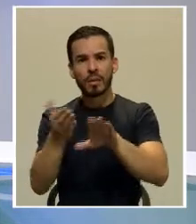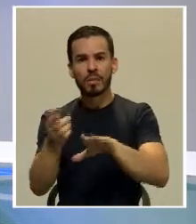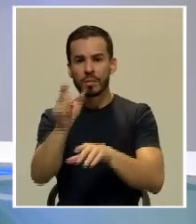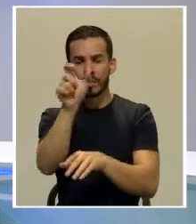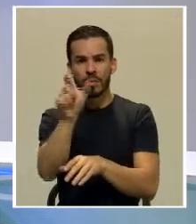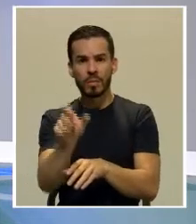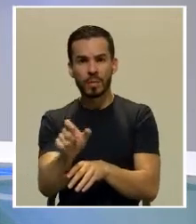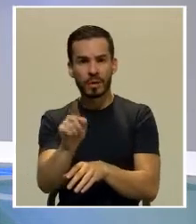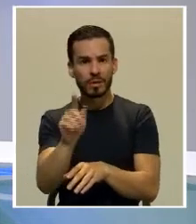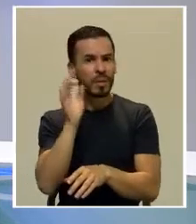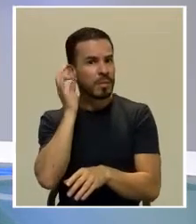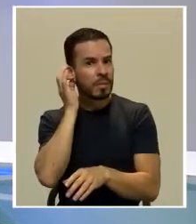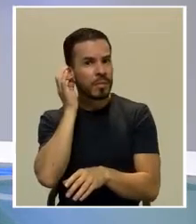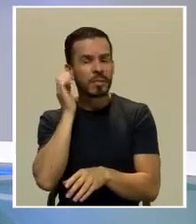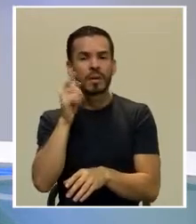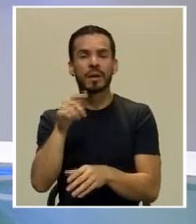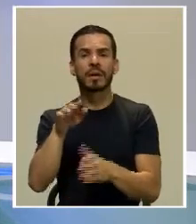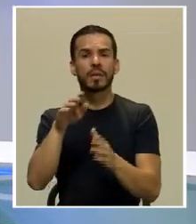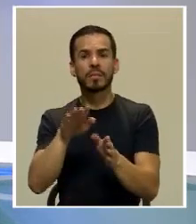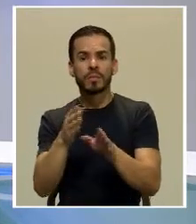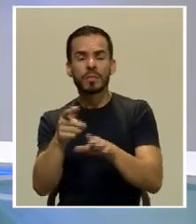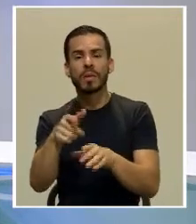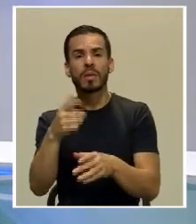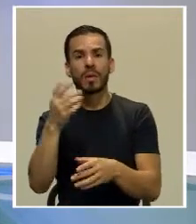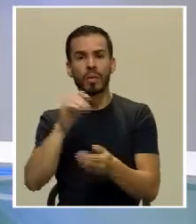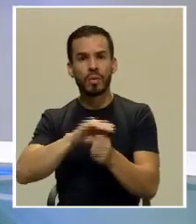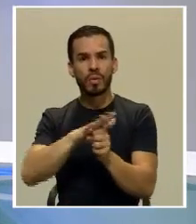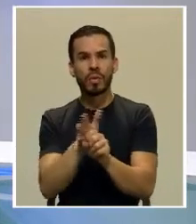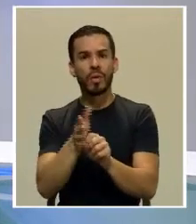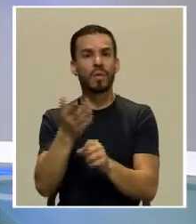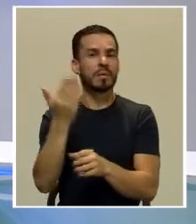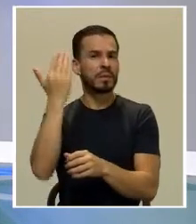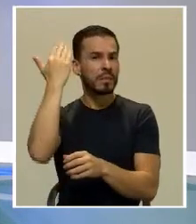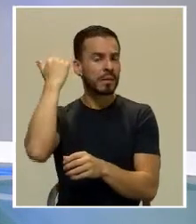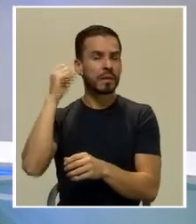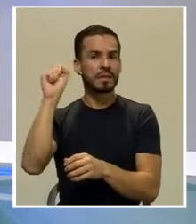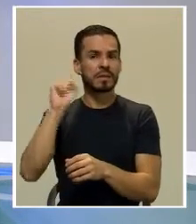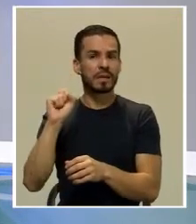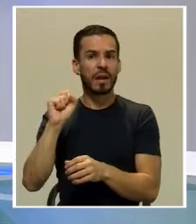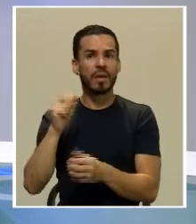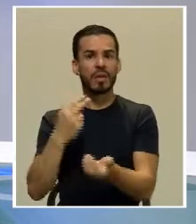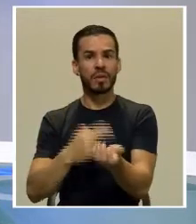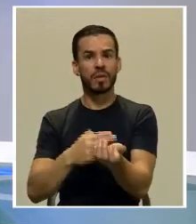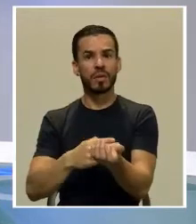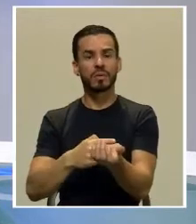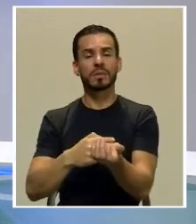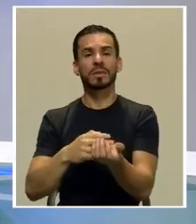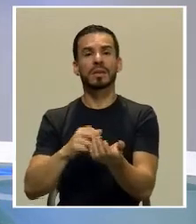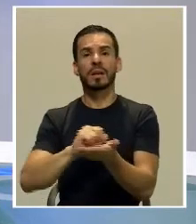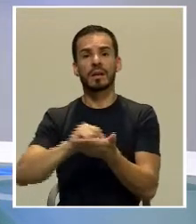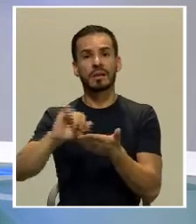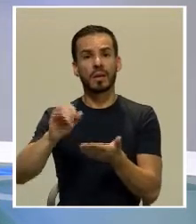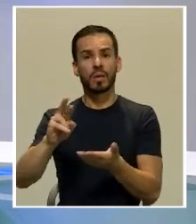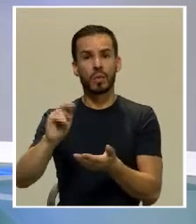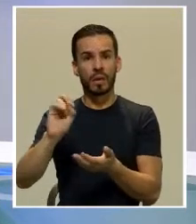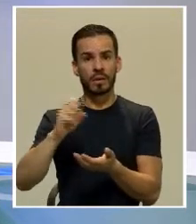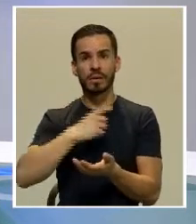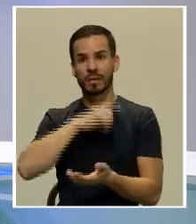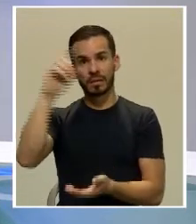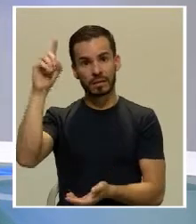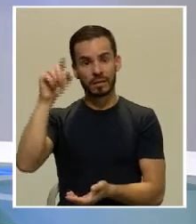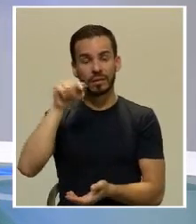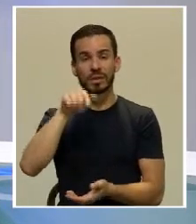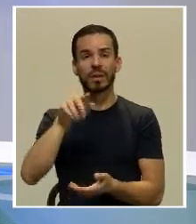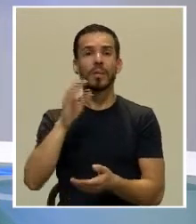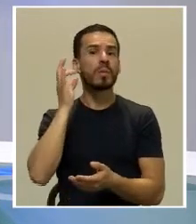una paciente que falleció por COVID el pasado sábado en el Hospital San Juan de Dios. Se trata de